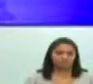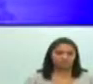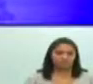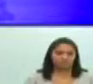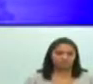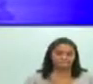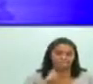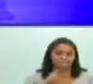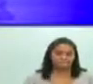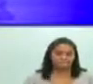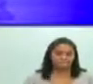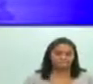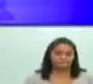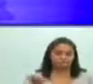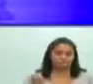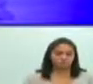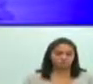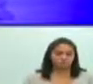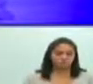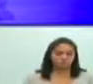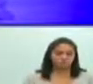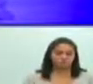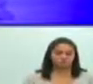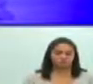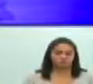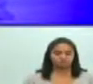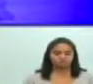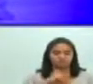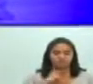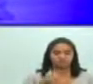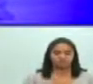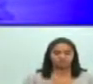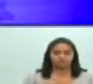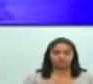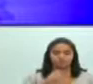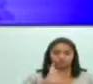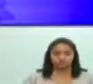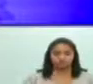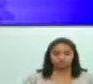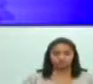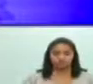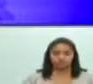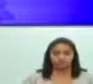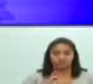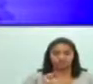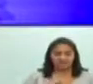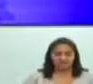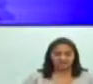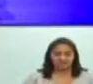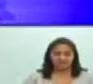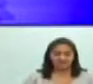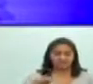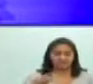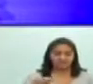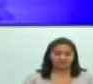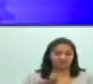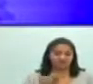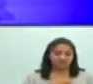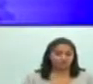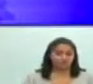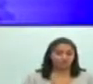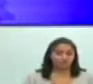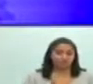Por ejemplo, si yo digo, ella trajo un libro hoy, mañana traerá 2 y